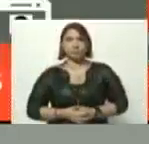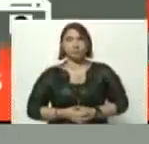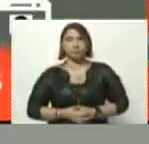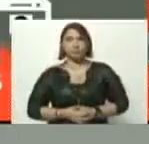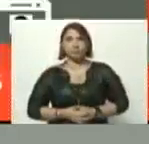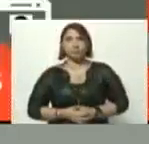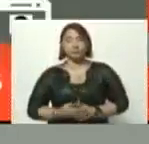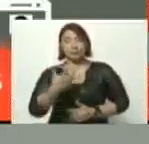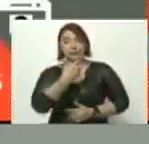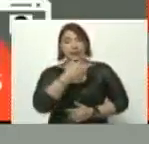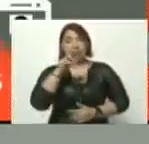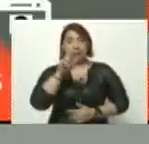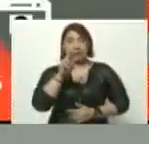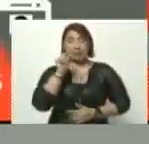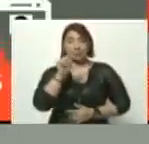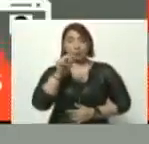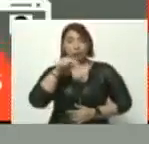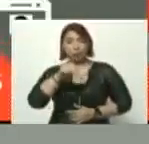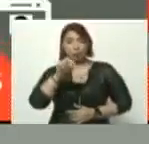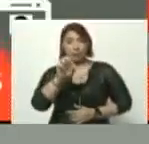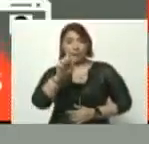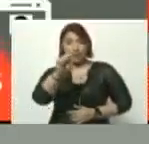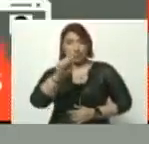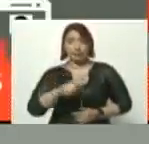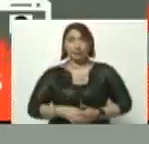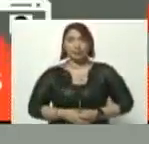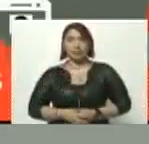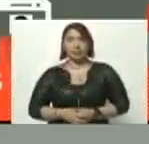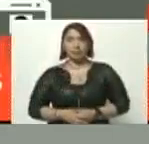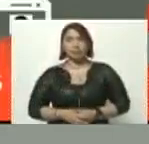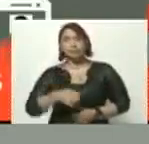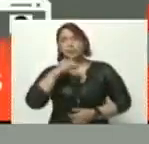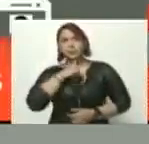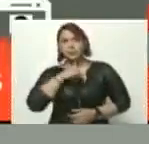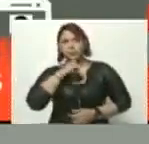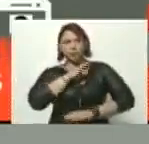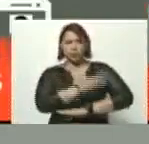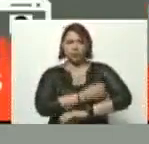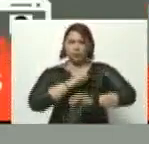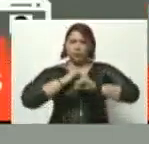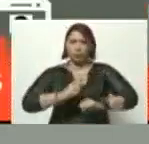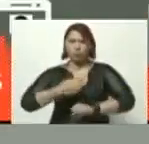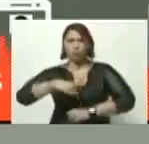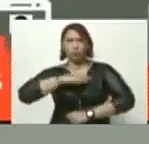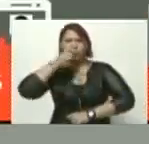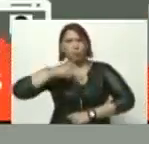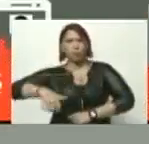Las 3R.net, la resistencia férrea de nuestro pueblo.